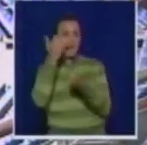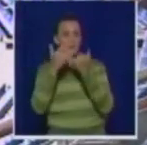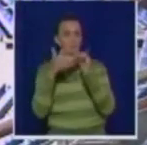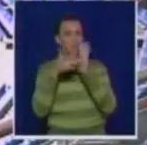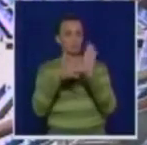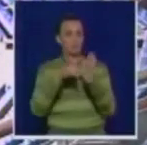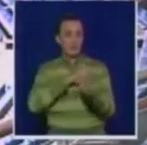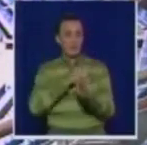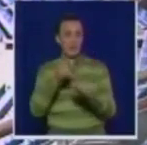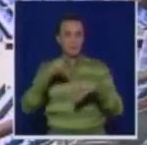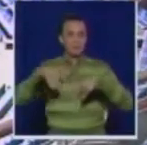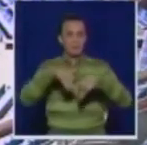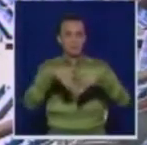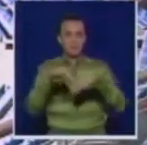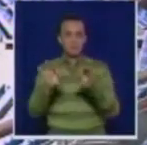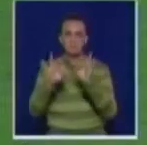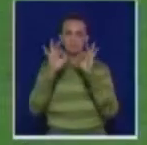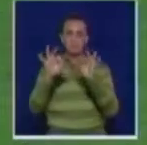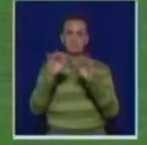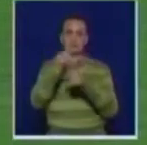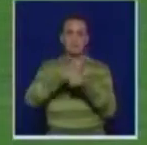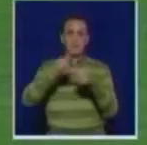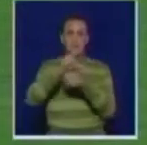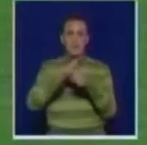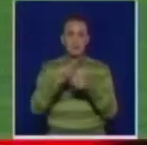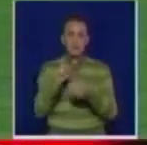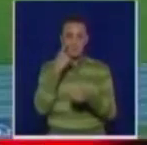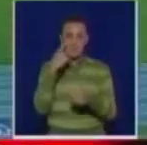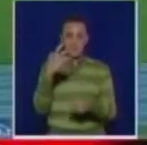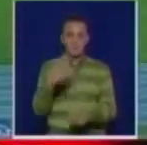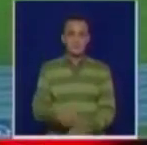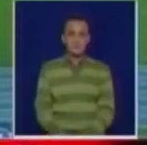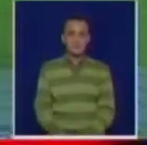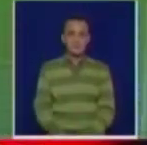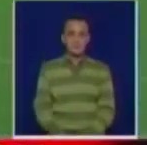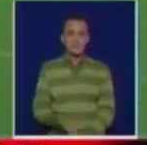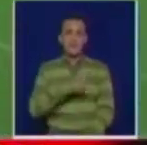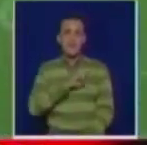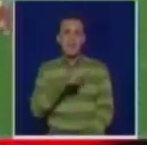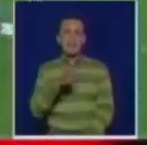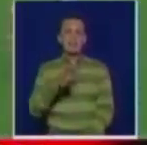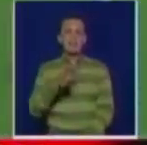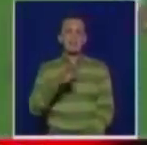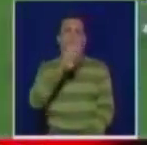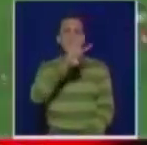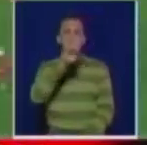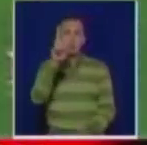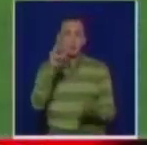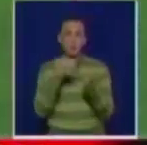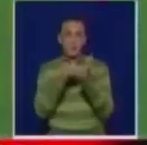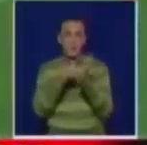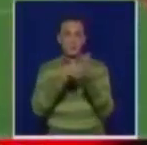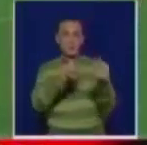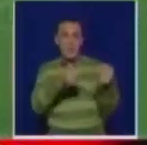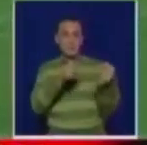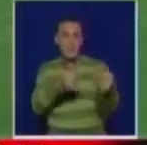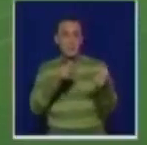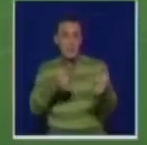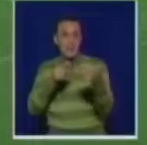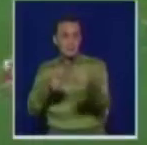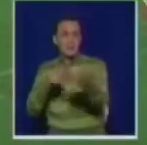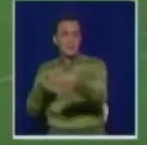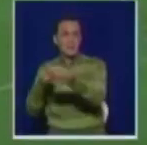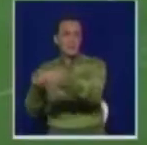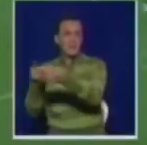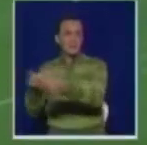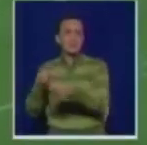y serias aspiraciones en la Liga. De los 42 partidos que ha dirigido Leonel Álvarez con el Deportivo Cali, tanto en la Liga como